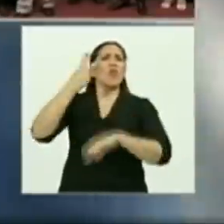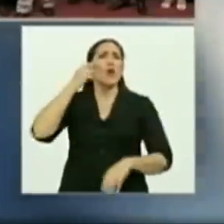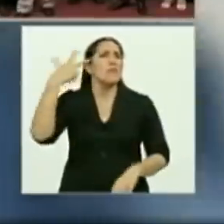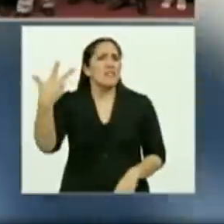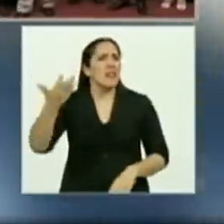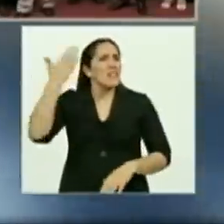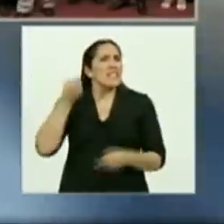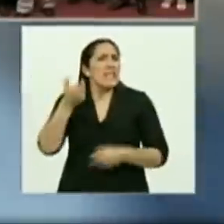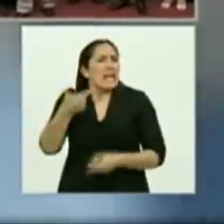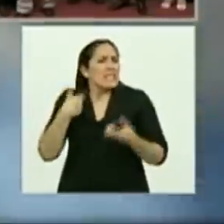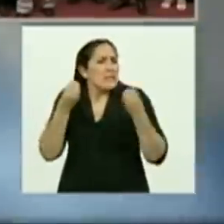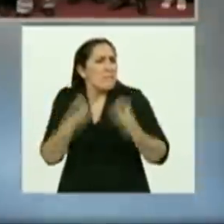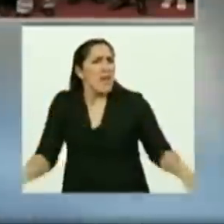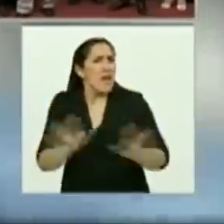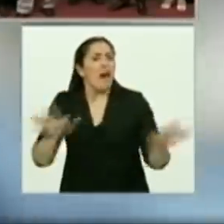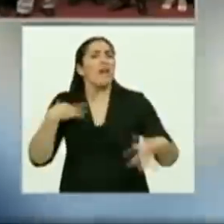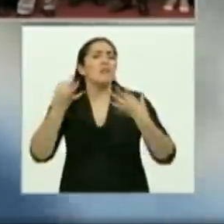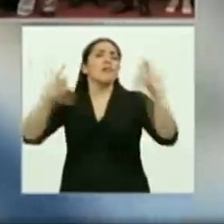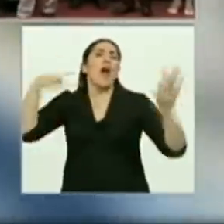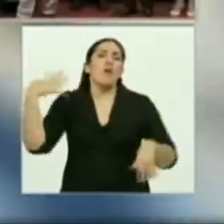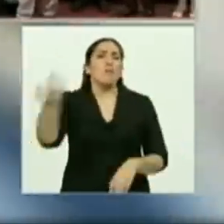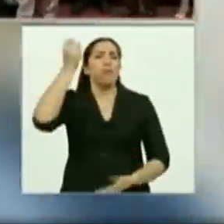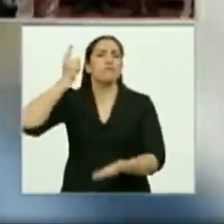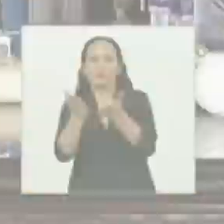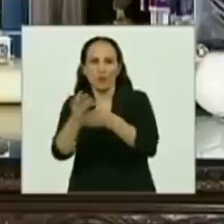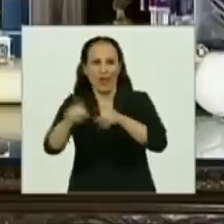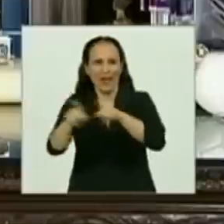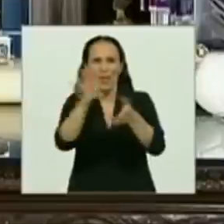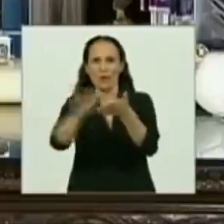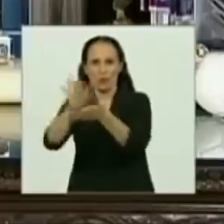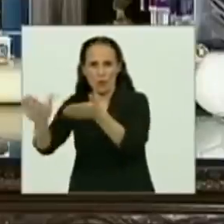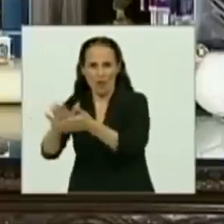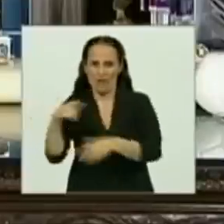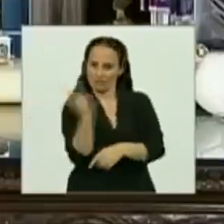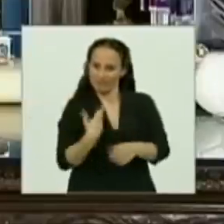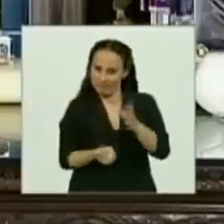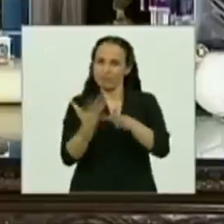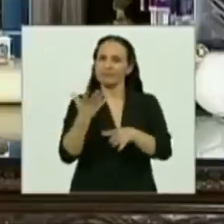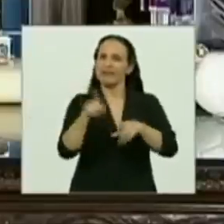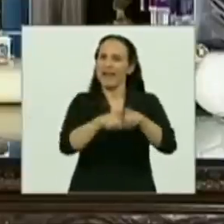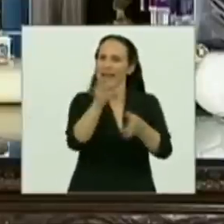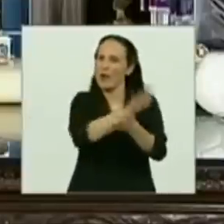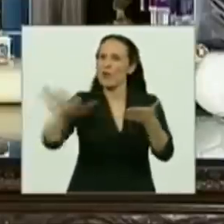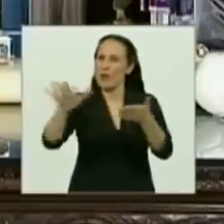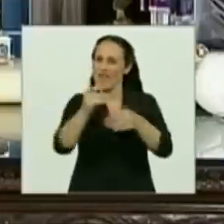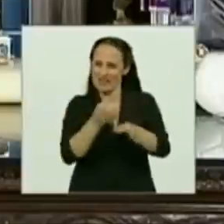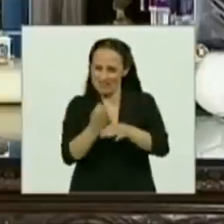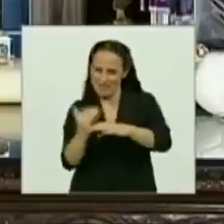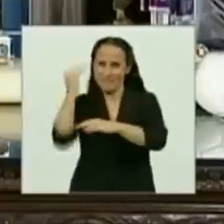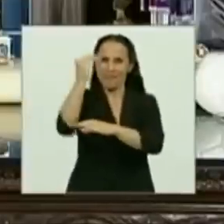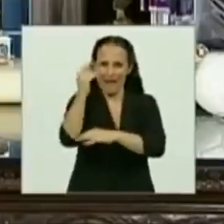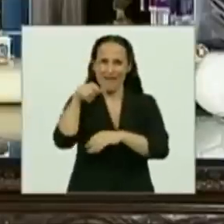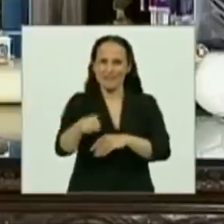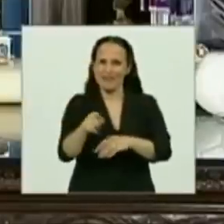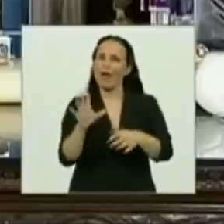y que recuperamos gracias a la decisión estratégica del presidente Kirchner. Para eso creamos nuevas carreras y maestrías vinculadas a toda